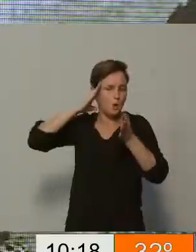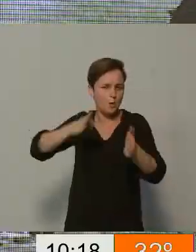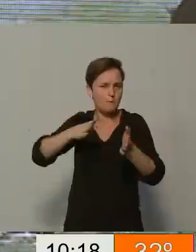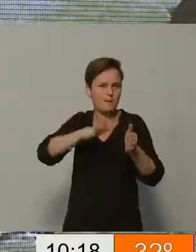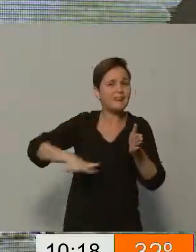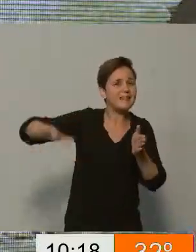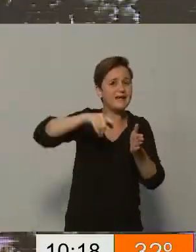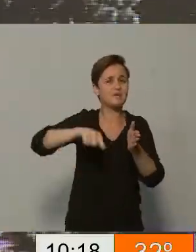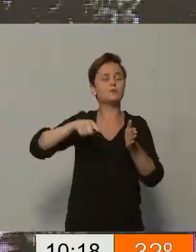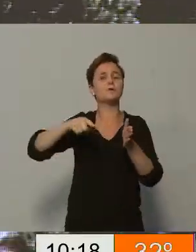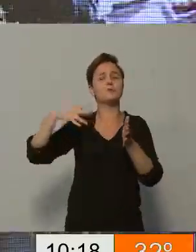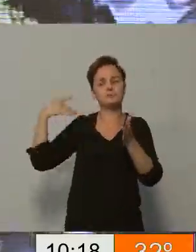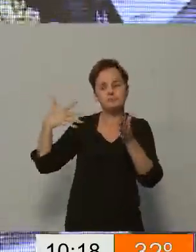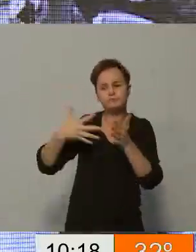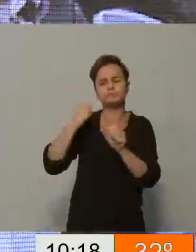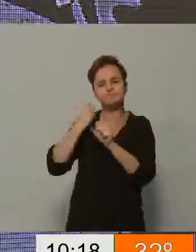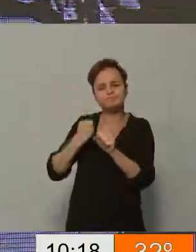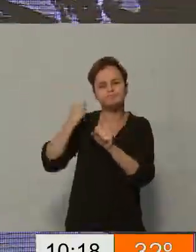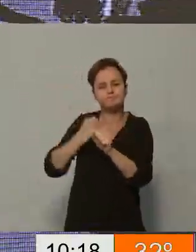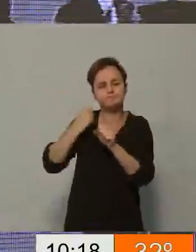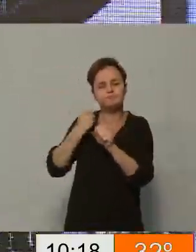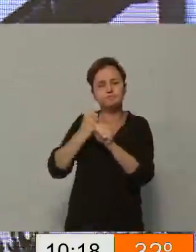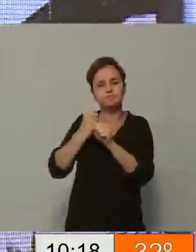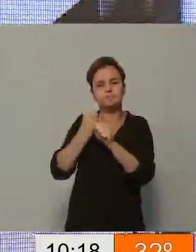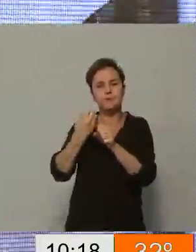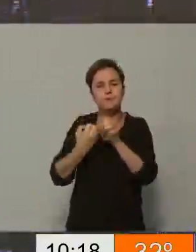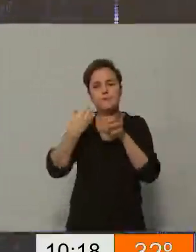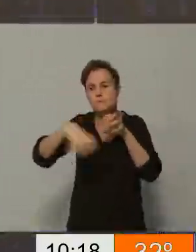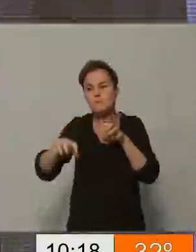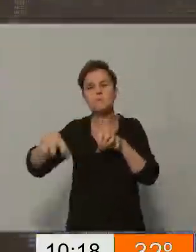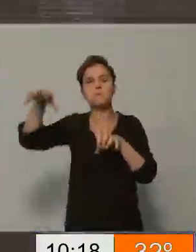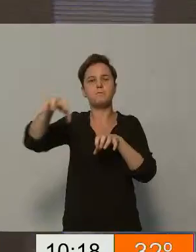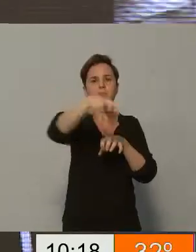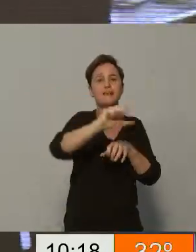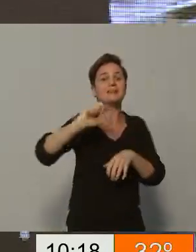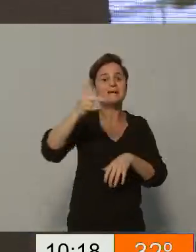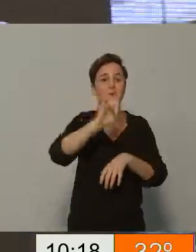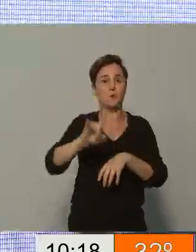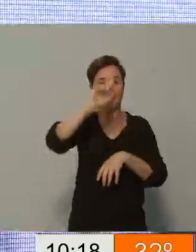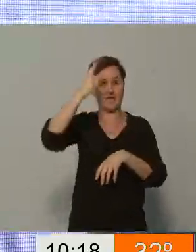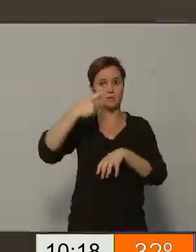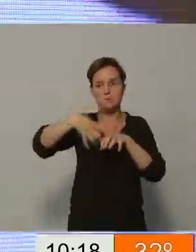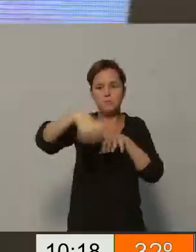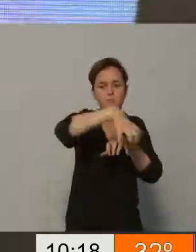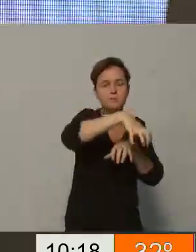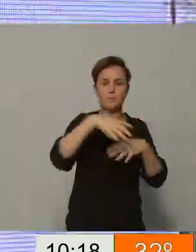largo de su vida dio luz a tres universidades nacionales. Pero imaginemos